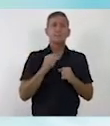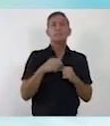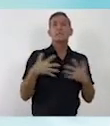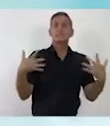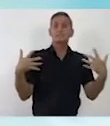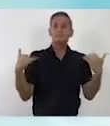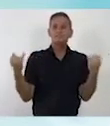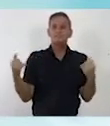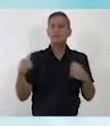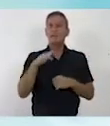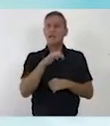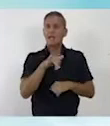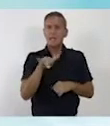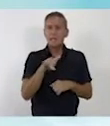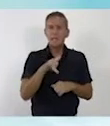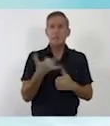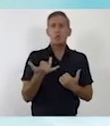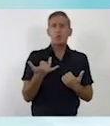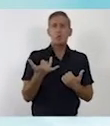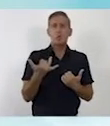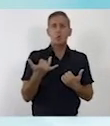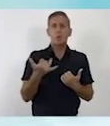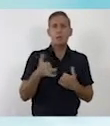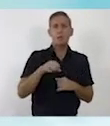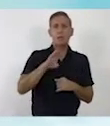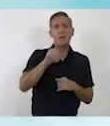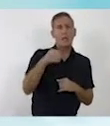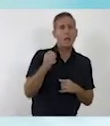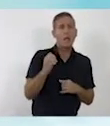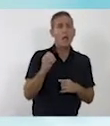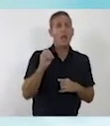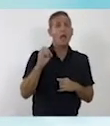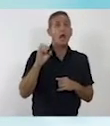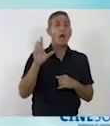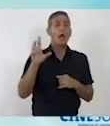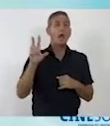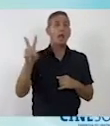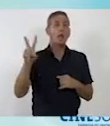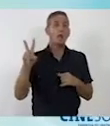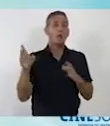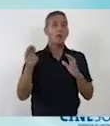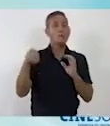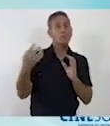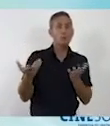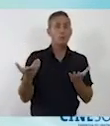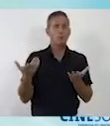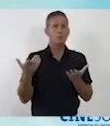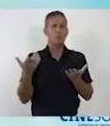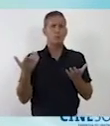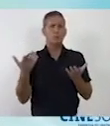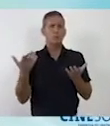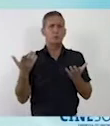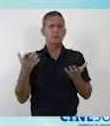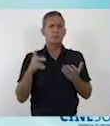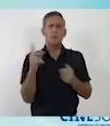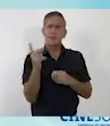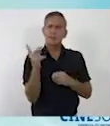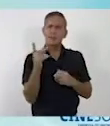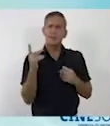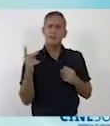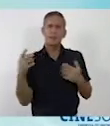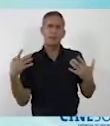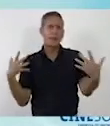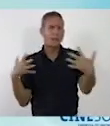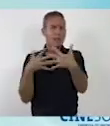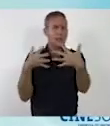un mol con el volumen de molar. Entonces, vamos a ver qué pasa cuando establecemos ahora esta